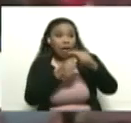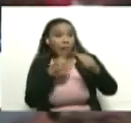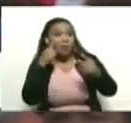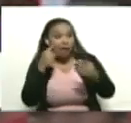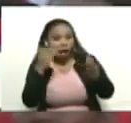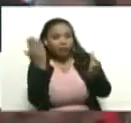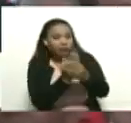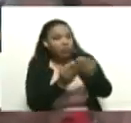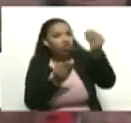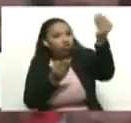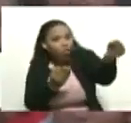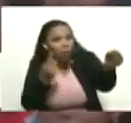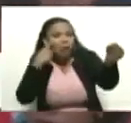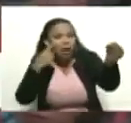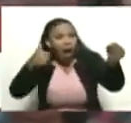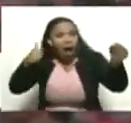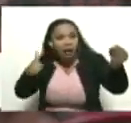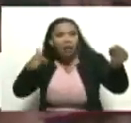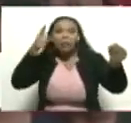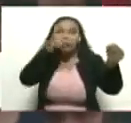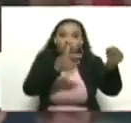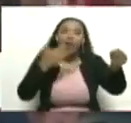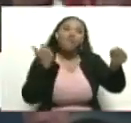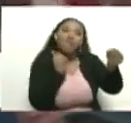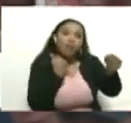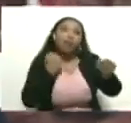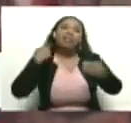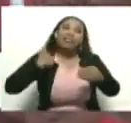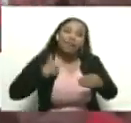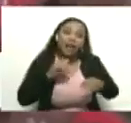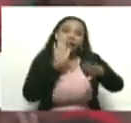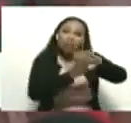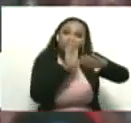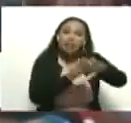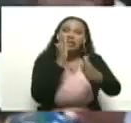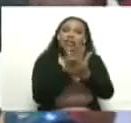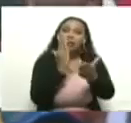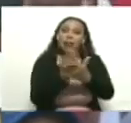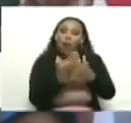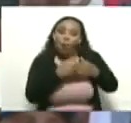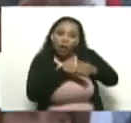entrega. Se la entrega. Tiene que ser